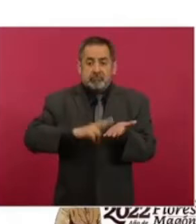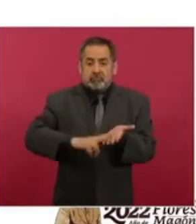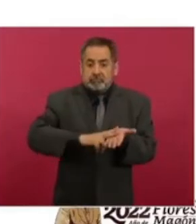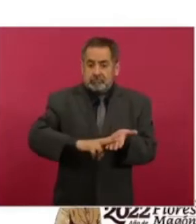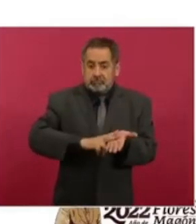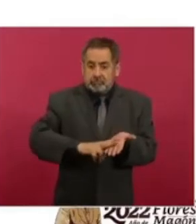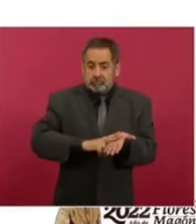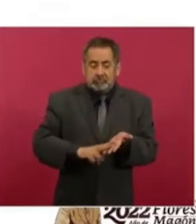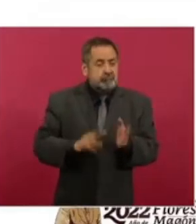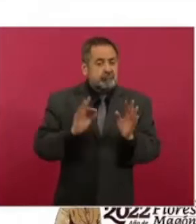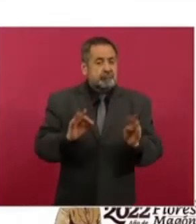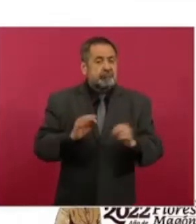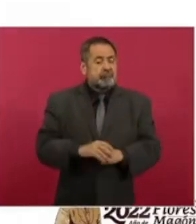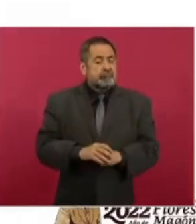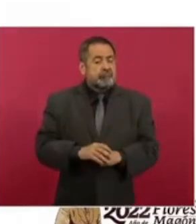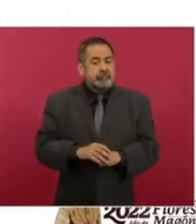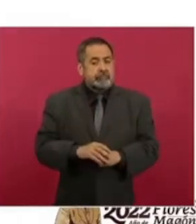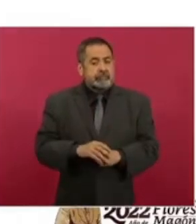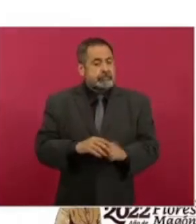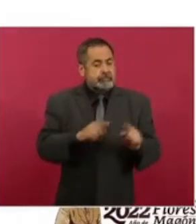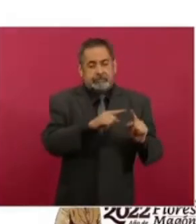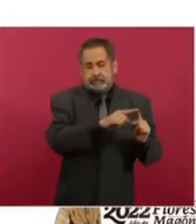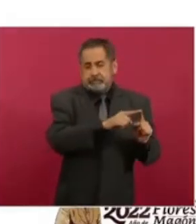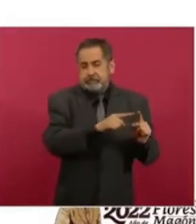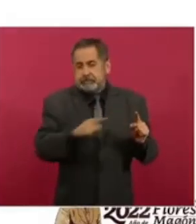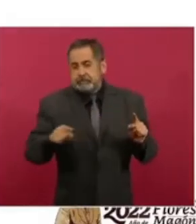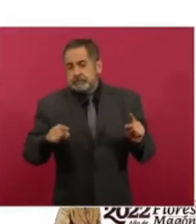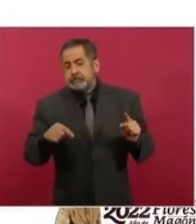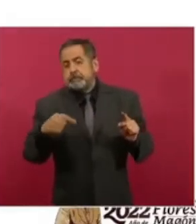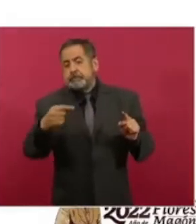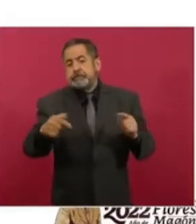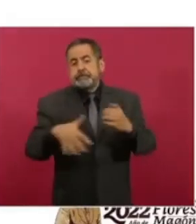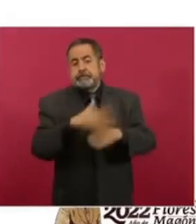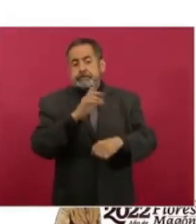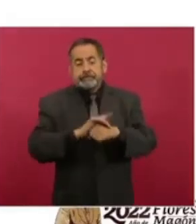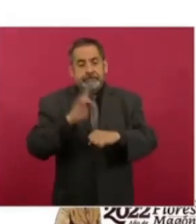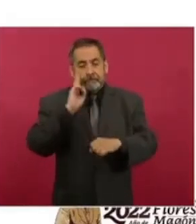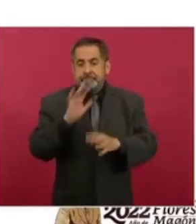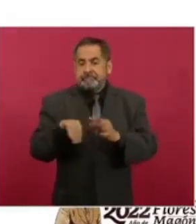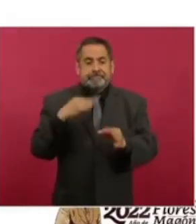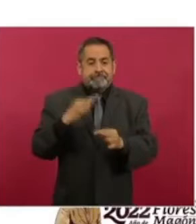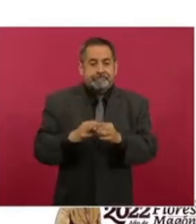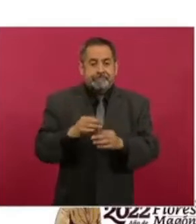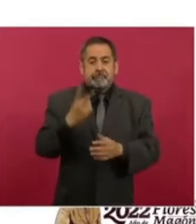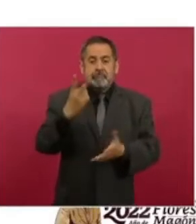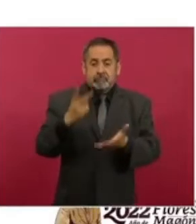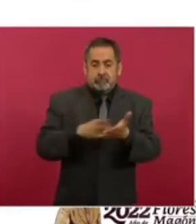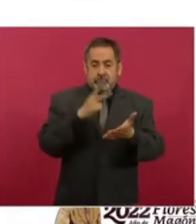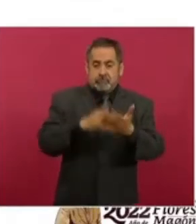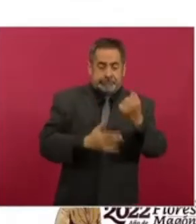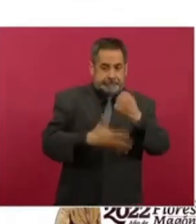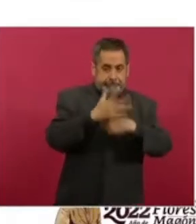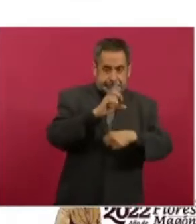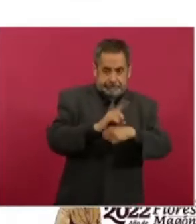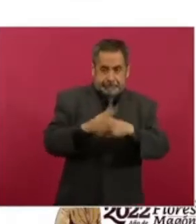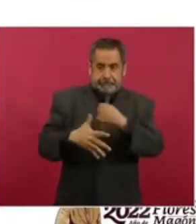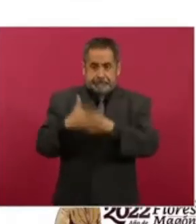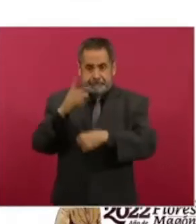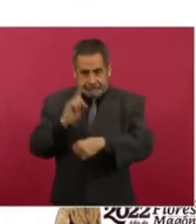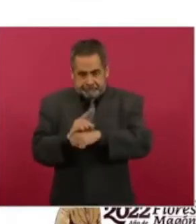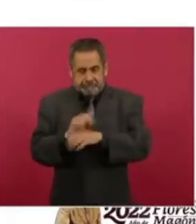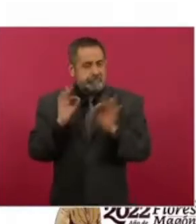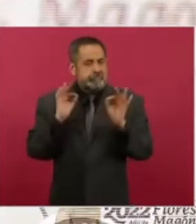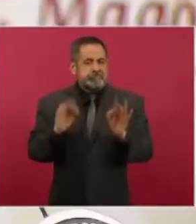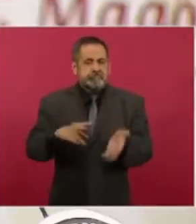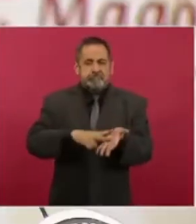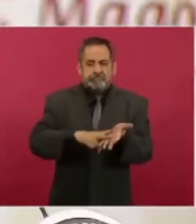en verde desde ayer y hasta que termine la quincena, pero ya es la segunda quincena en que está en semáforo verde. Y lo último